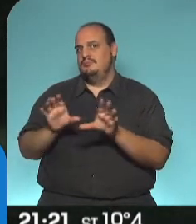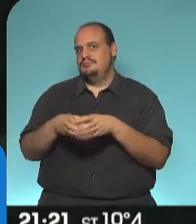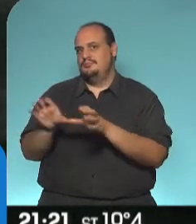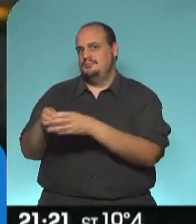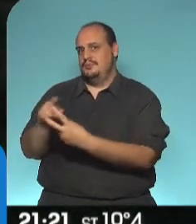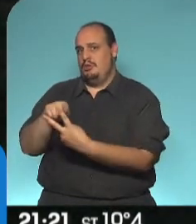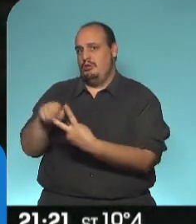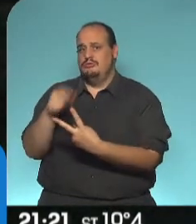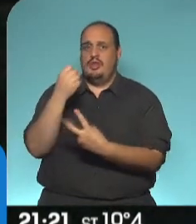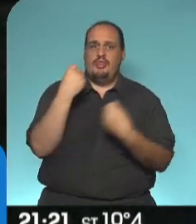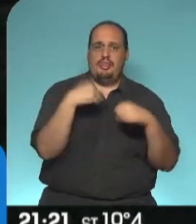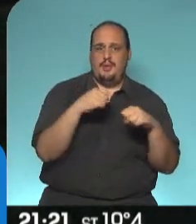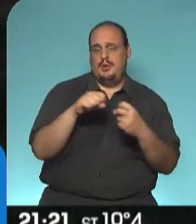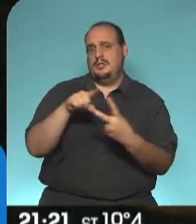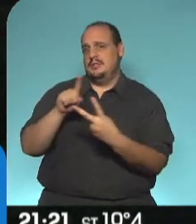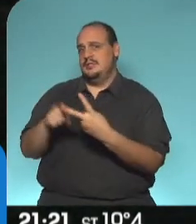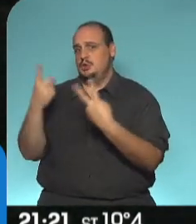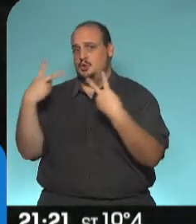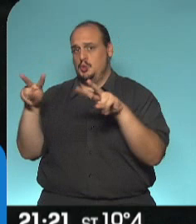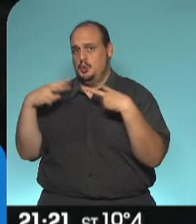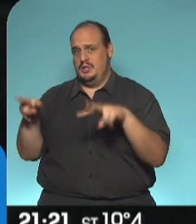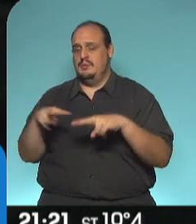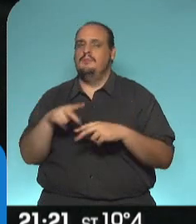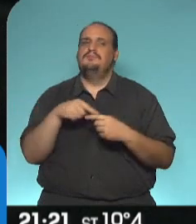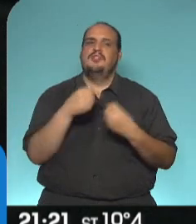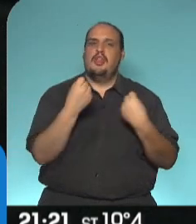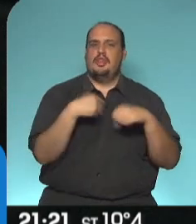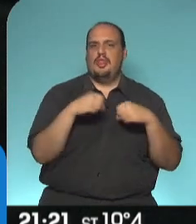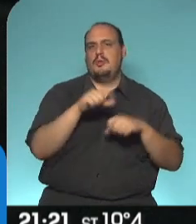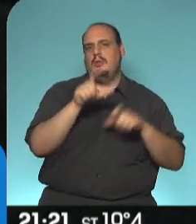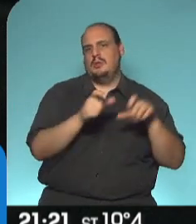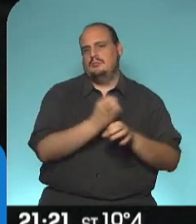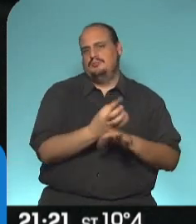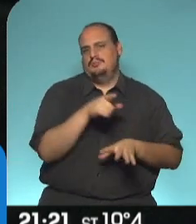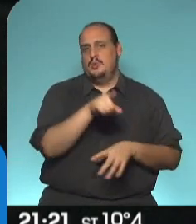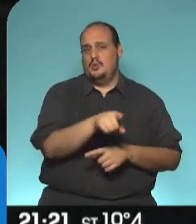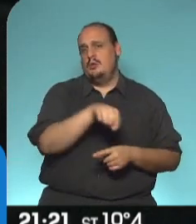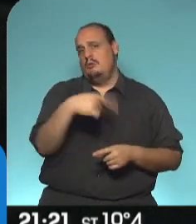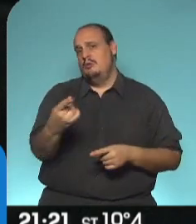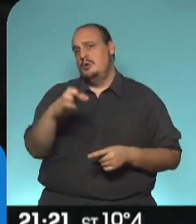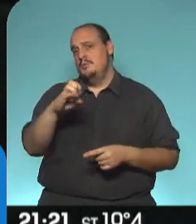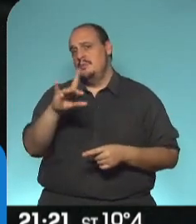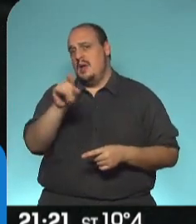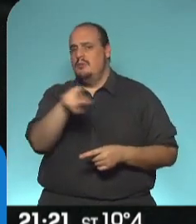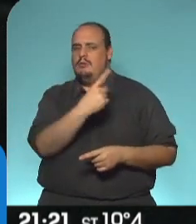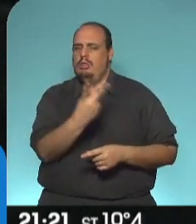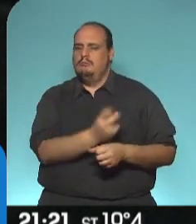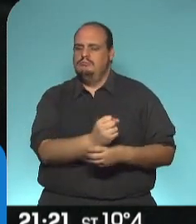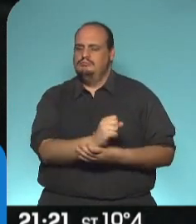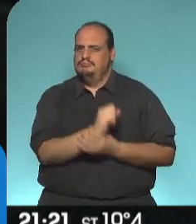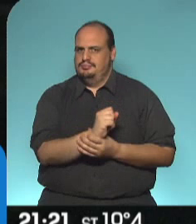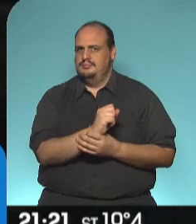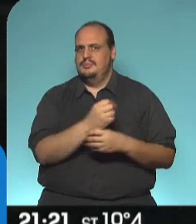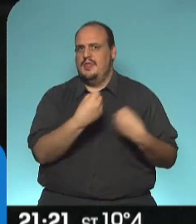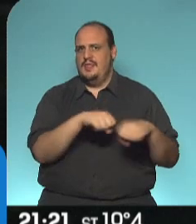deportes y también de turismo para deportes hay dos especialistas en el estudio un oso juegos el otro es pablo tiburzi así que vamos a encargarnos de